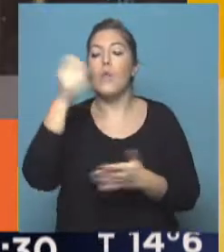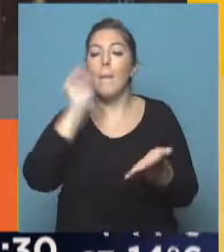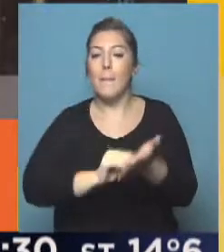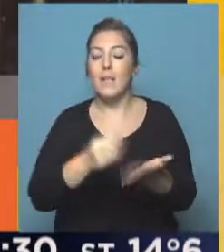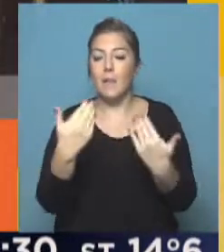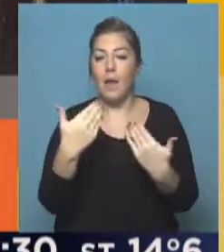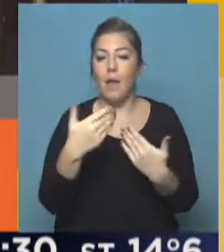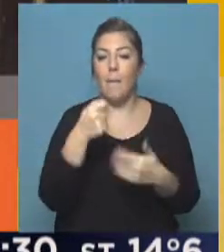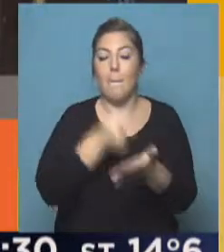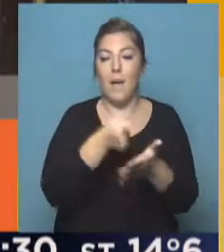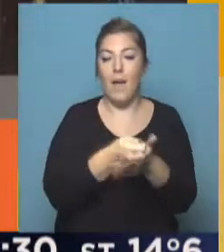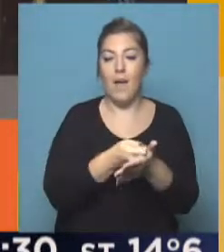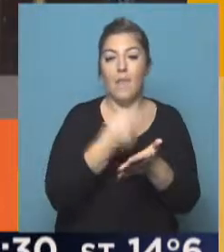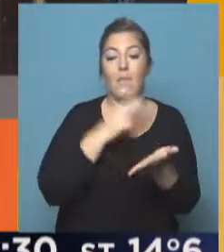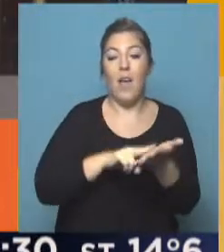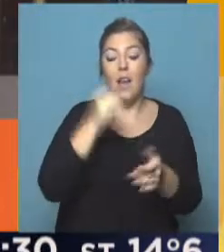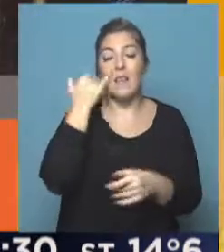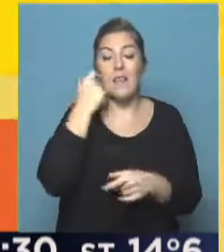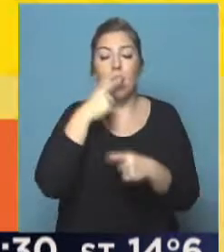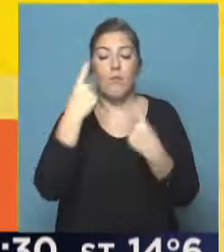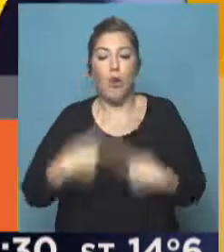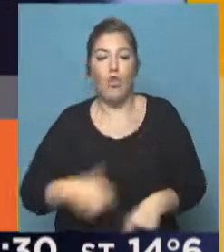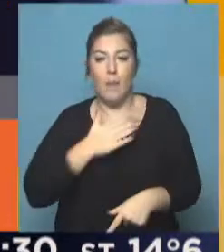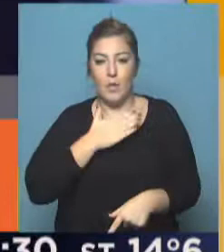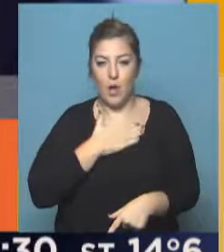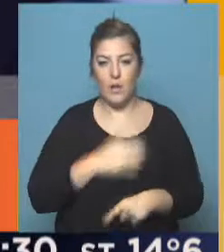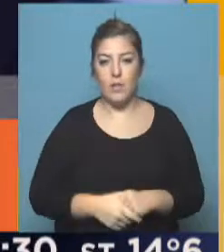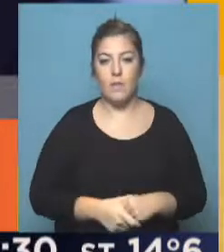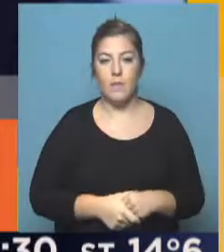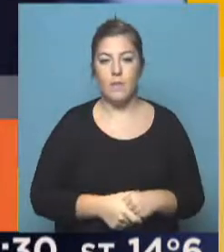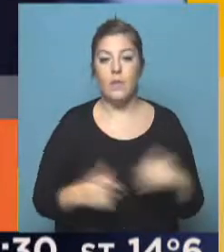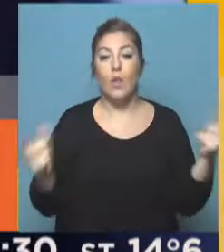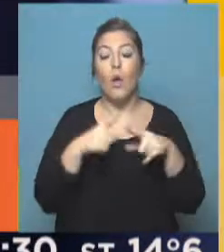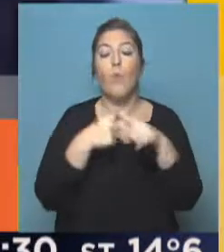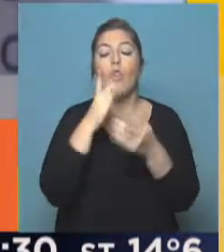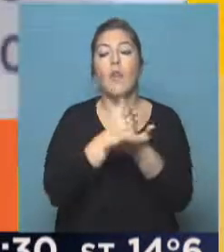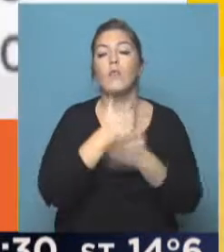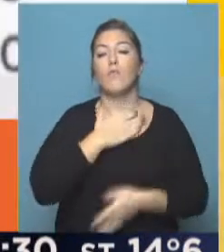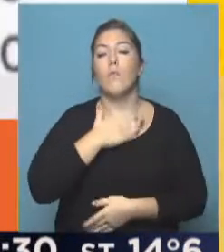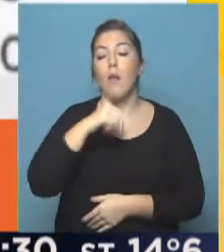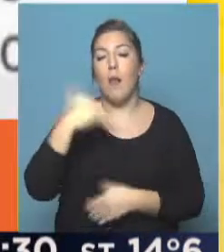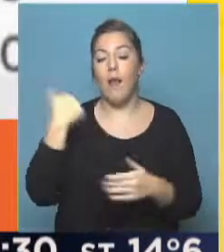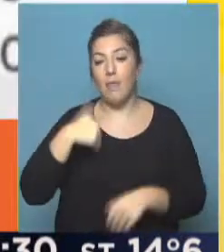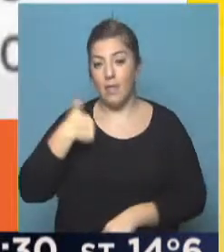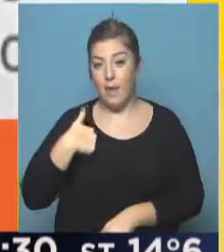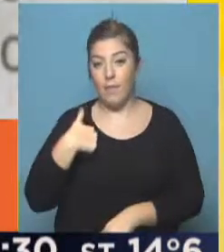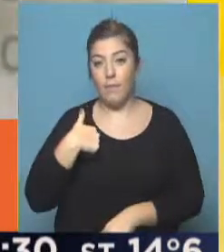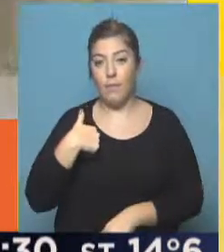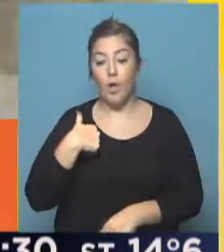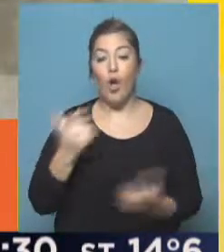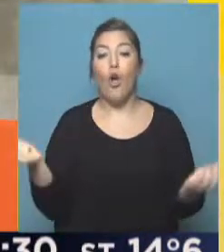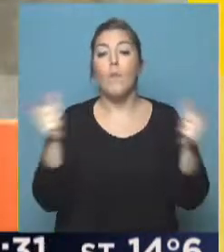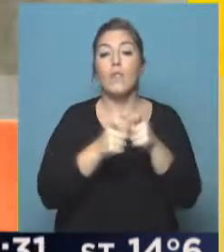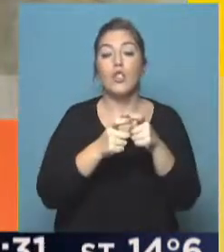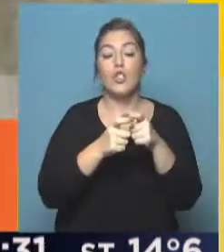y ganancias. Lo informó la AFIP. Sesiones por derechos humanos en la Argentina. La Comisión Interamericana